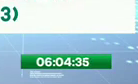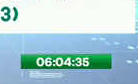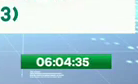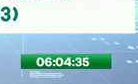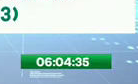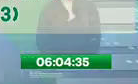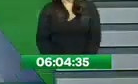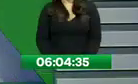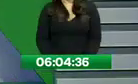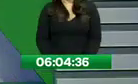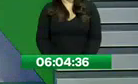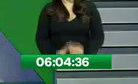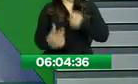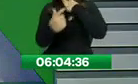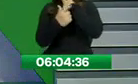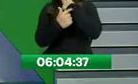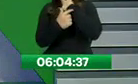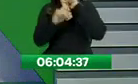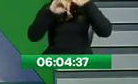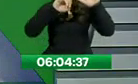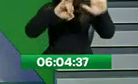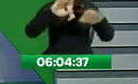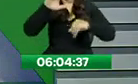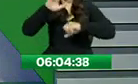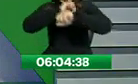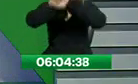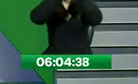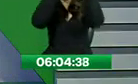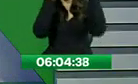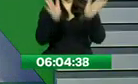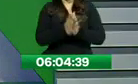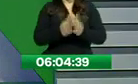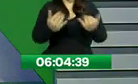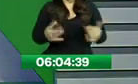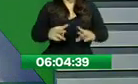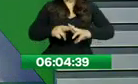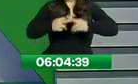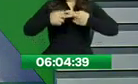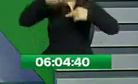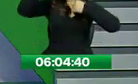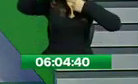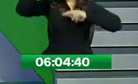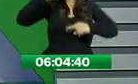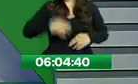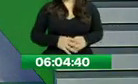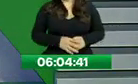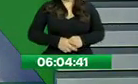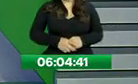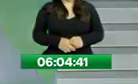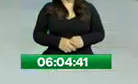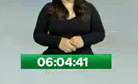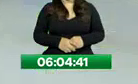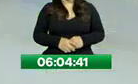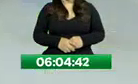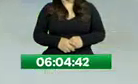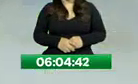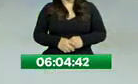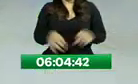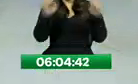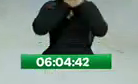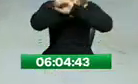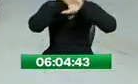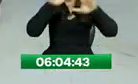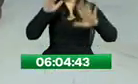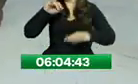1783. Señoras y señores, cuando son las 6:05 de la mañana, así arrancamos el despertar de la noticia.